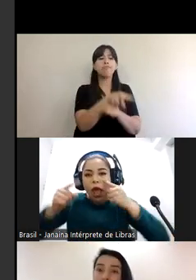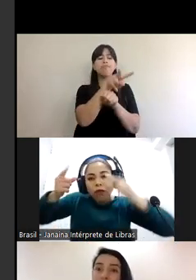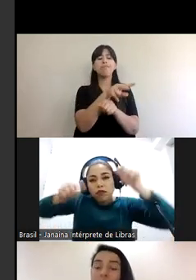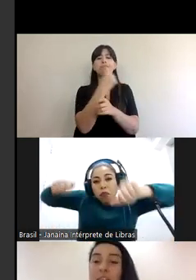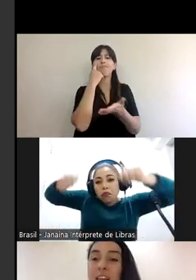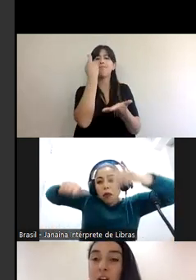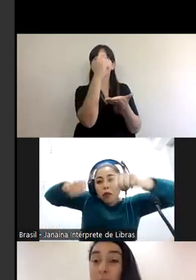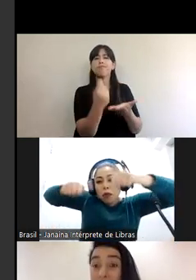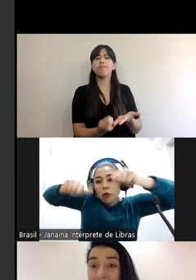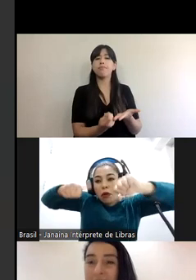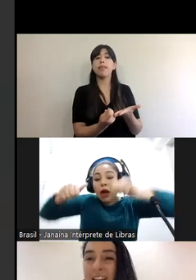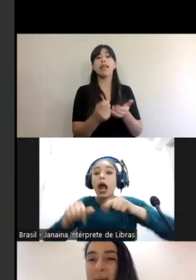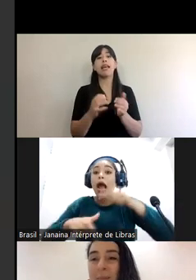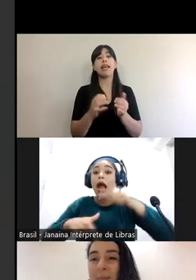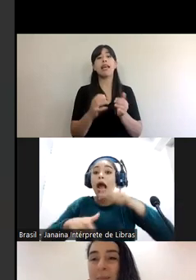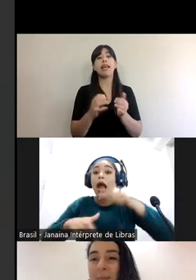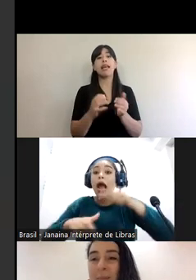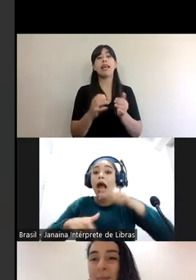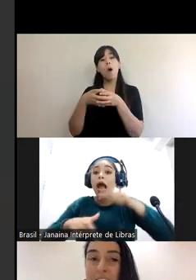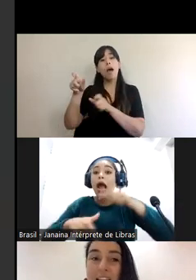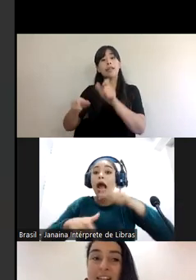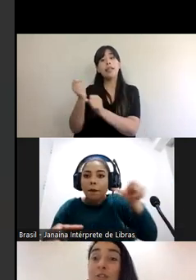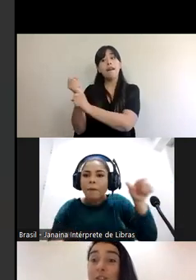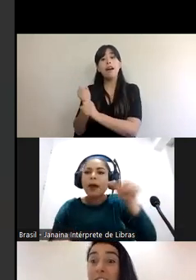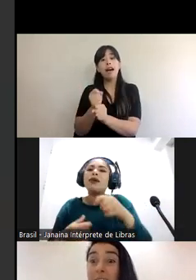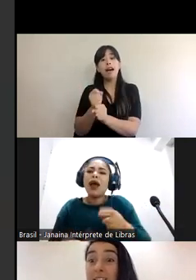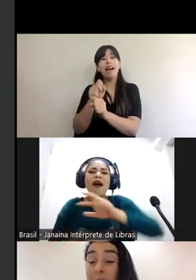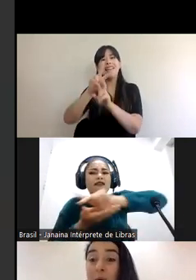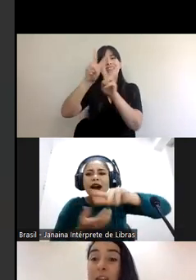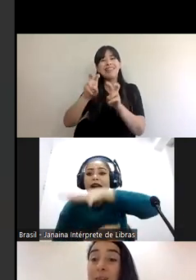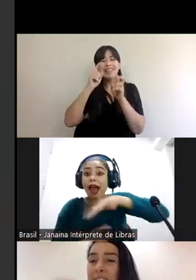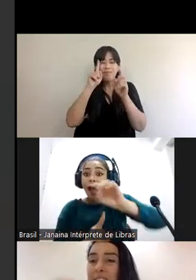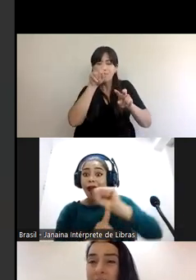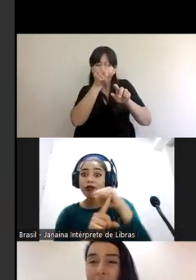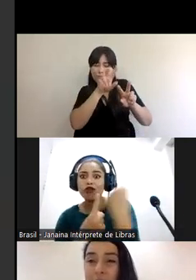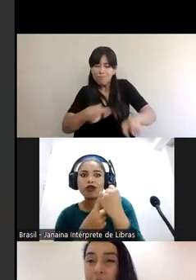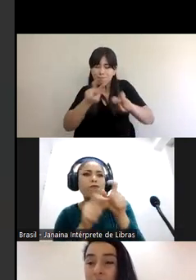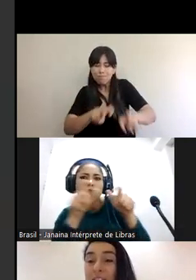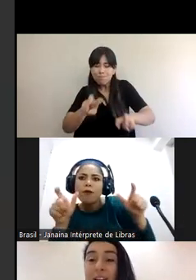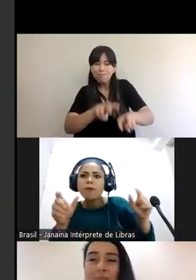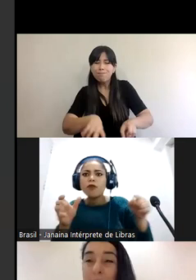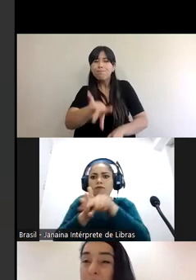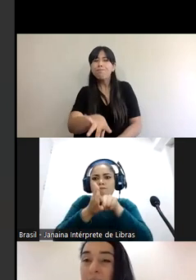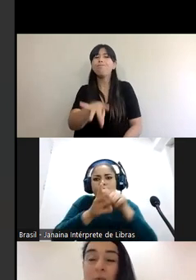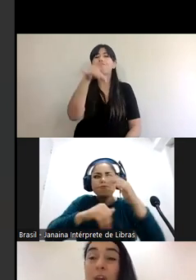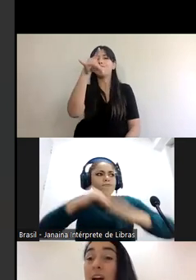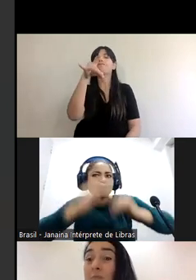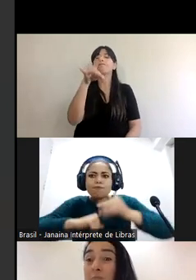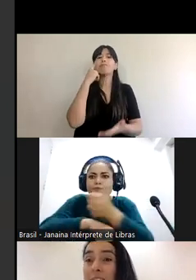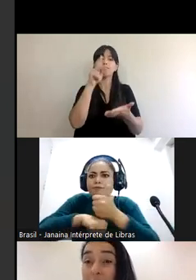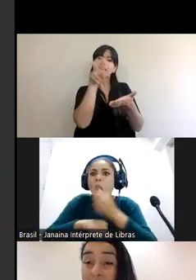equipo de compañeras de ciencias sociales, donde realizamos investigación, vimos